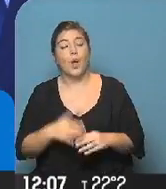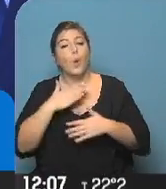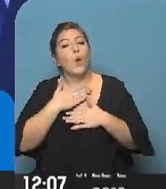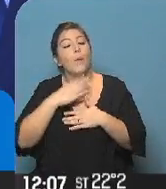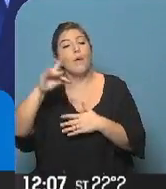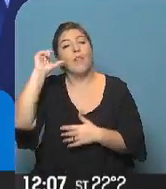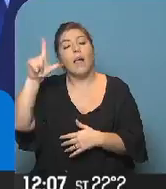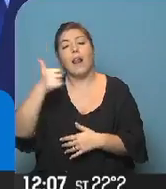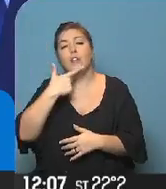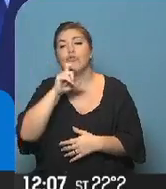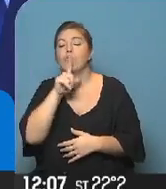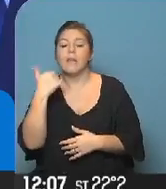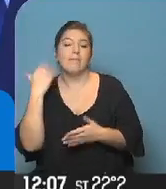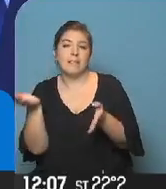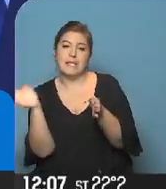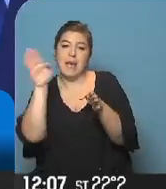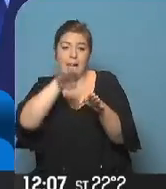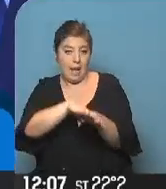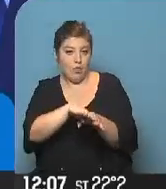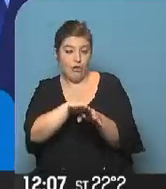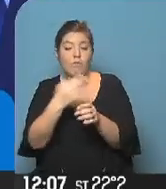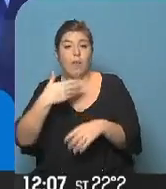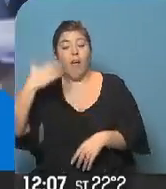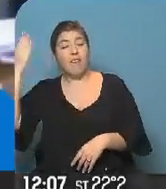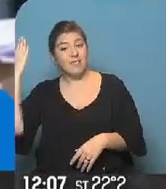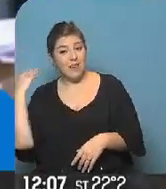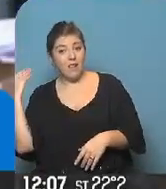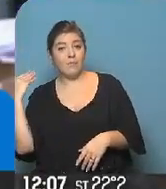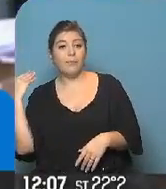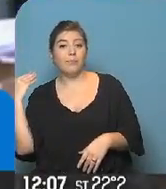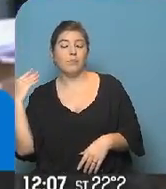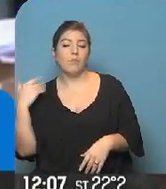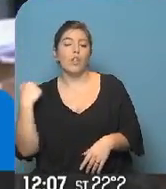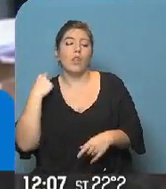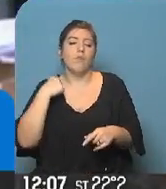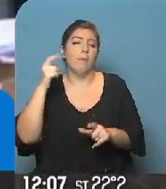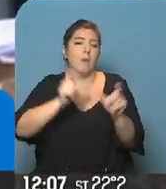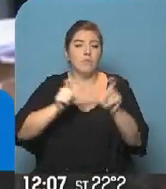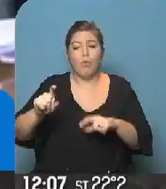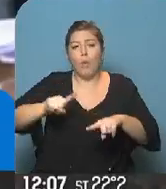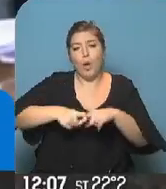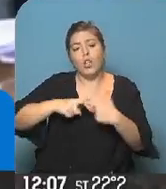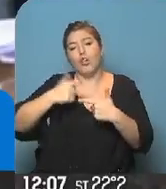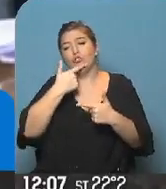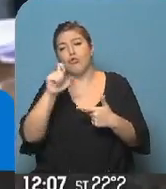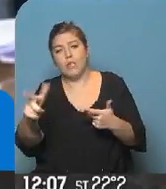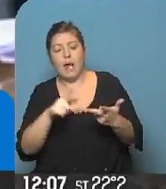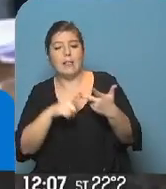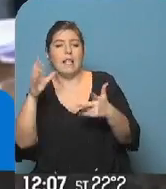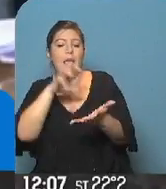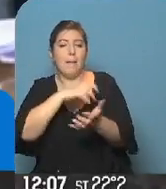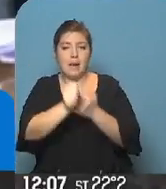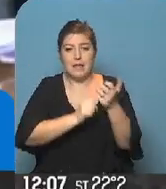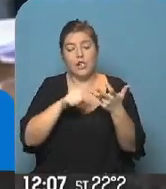son velados a cajón cerrado desde ayer donde dirigentes políticos sociales empresarios y gremialistas se